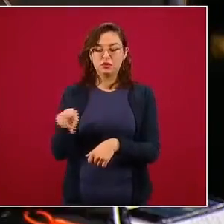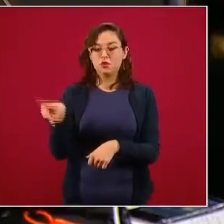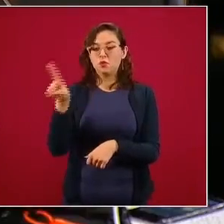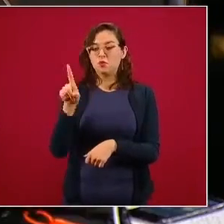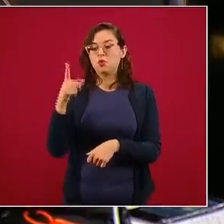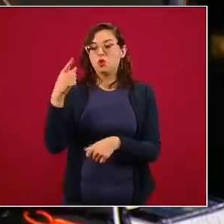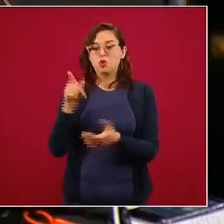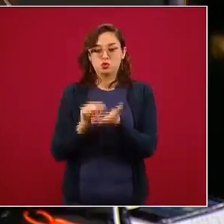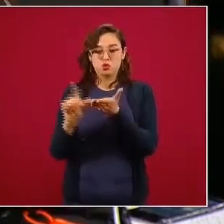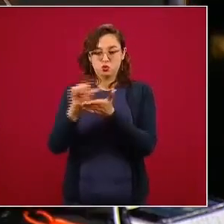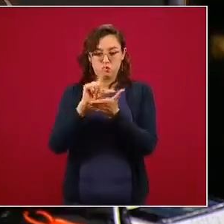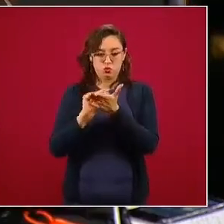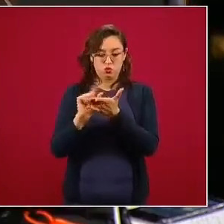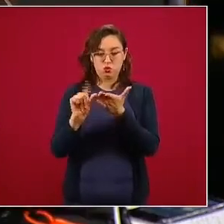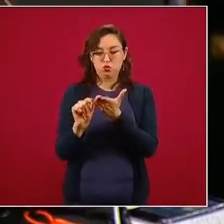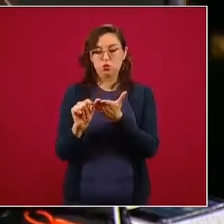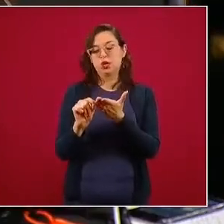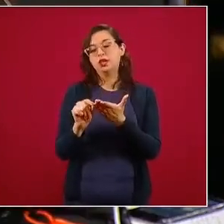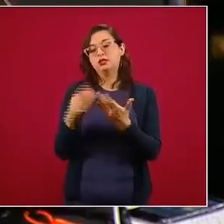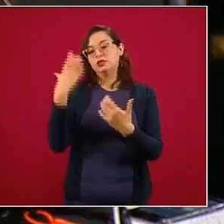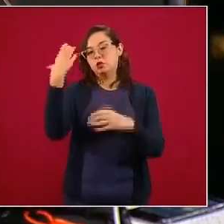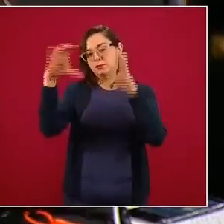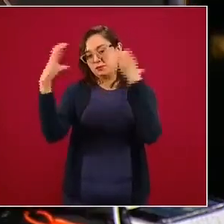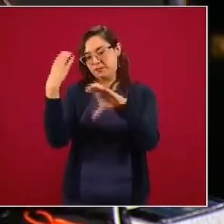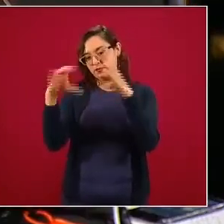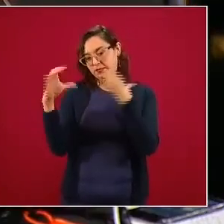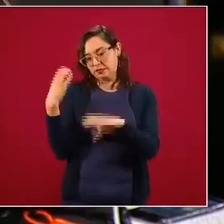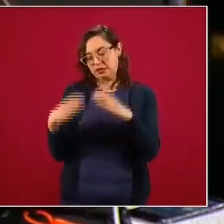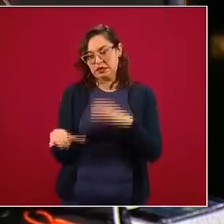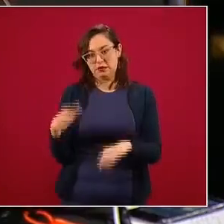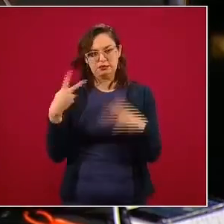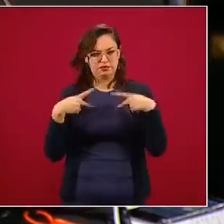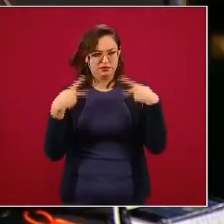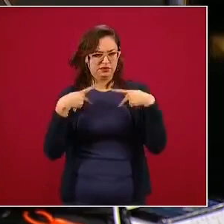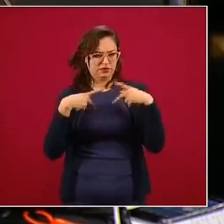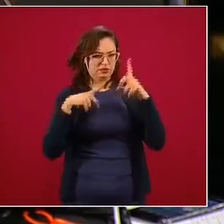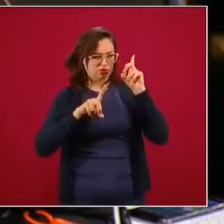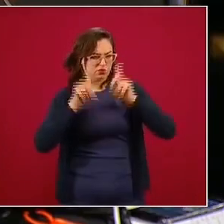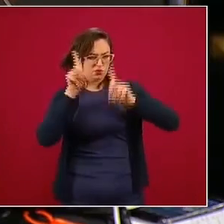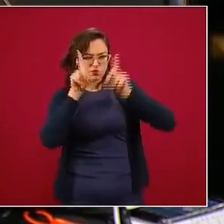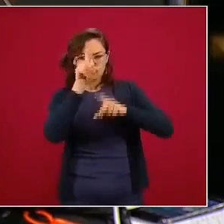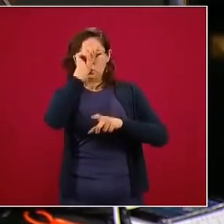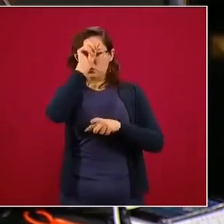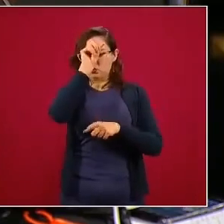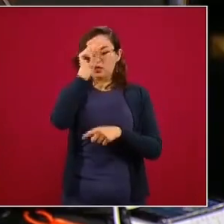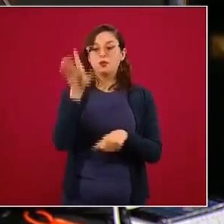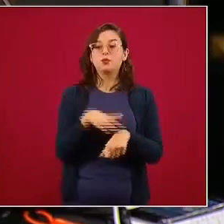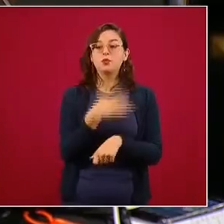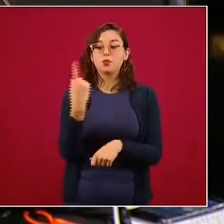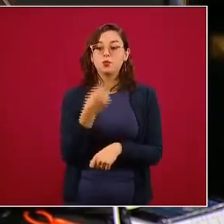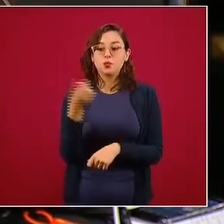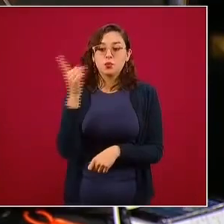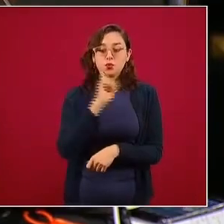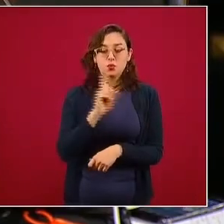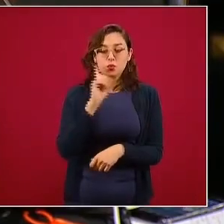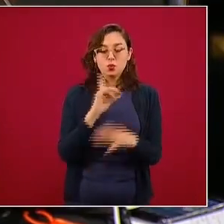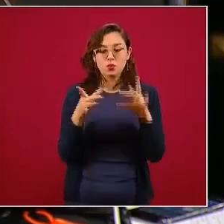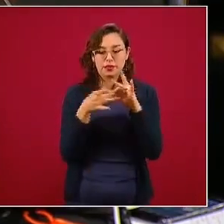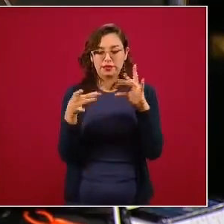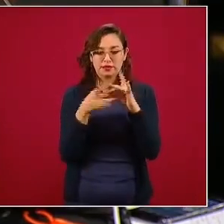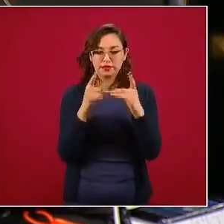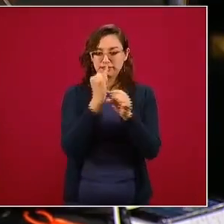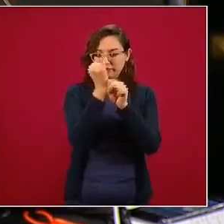que generó una serie de inquietudes, porque ella hacía referencia a